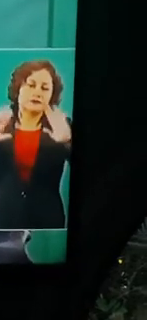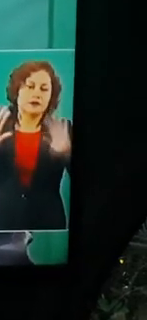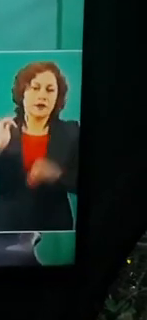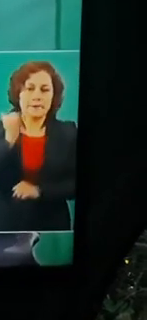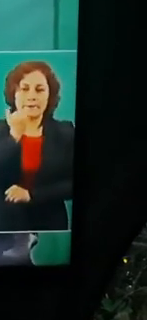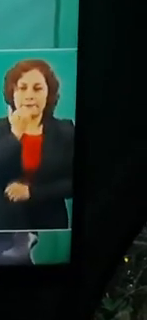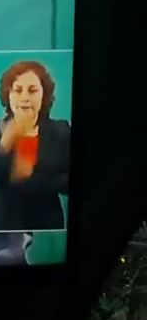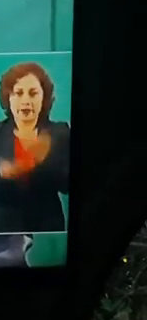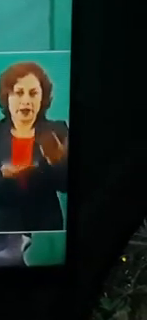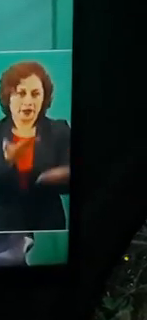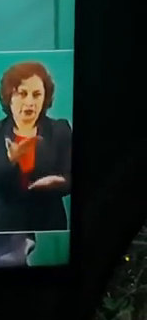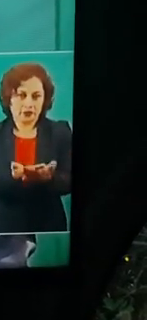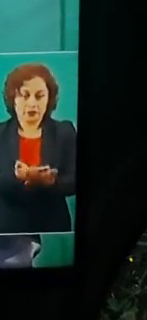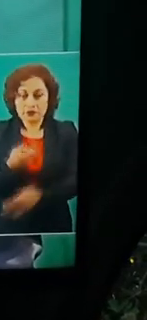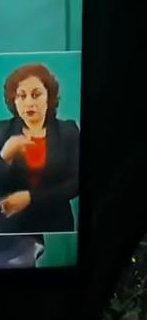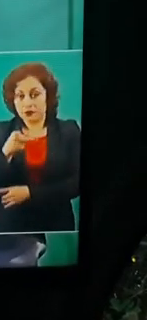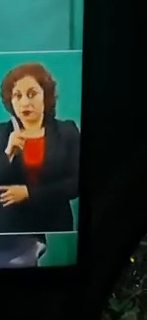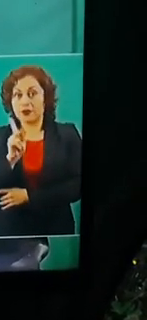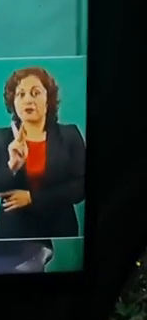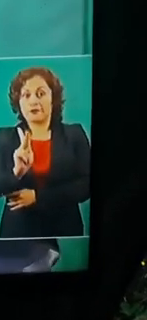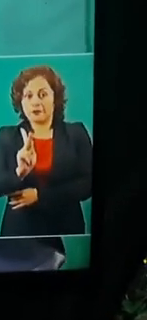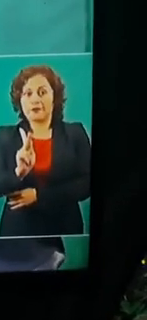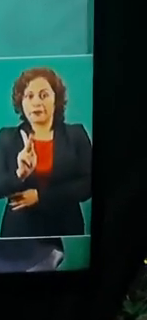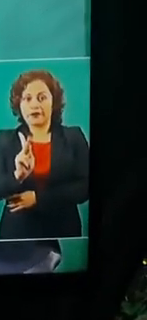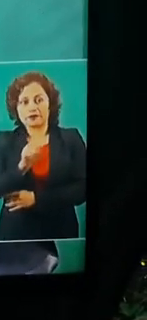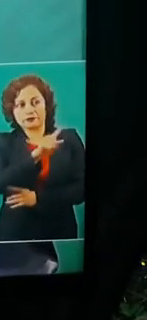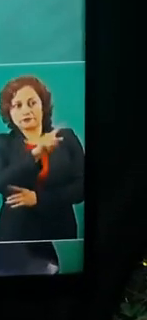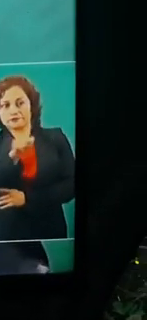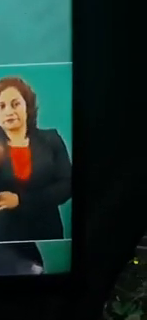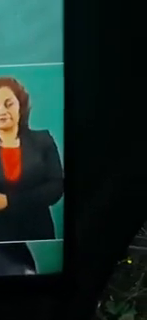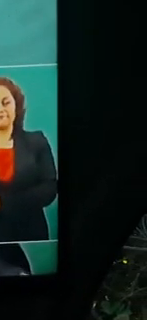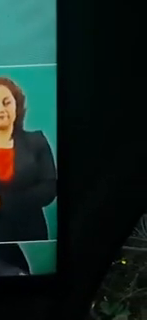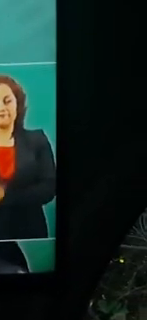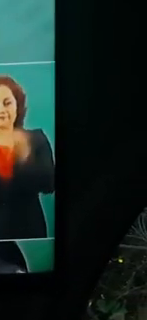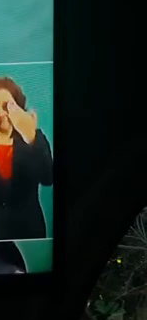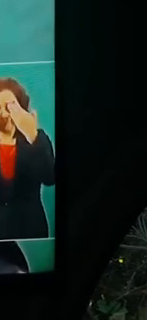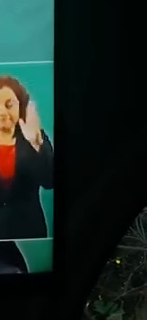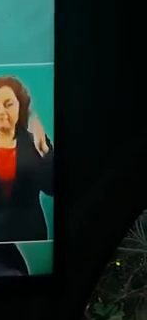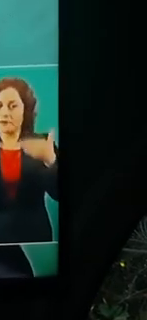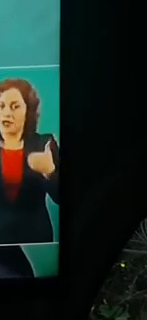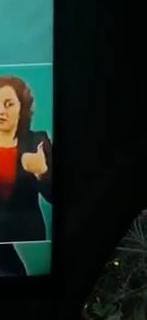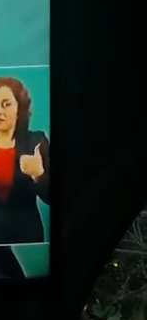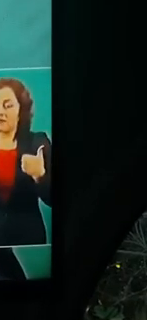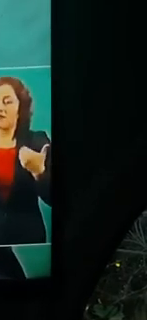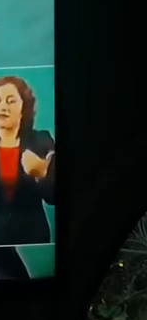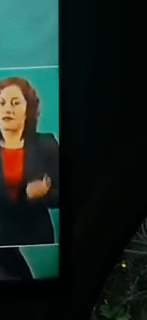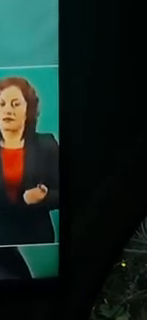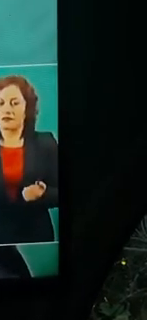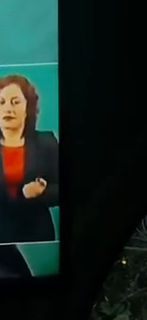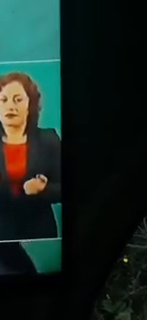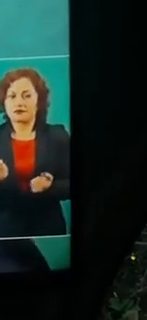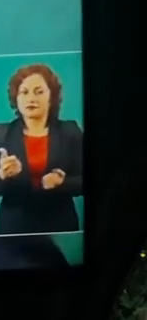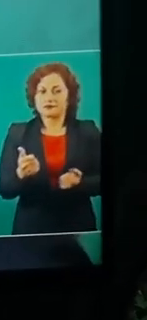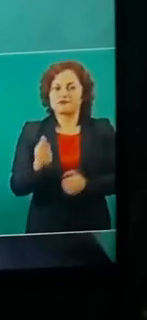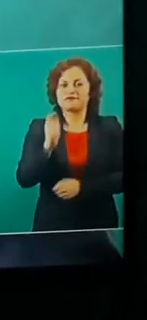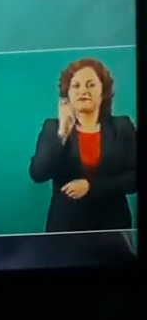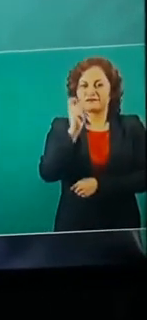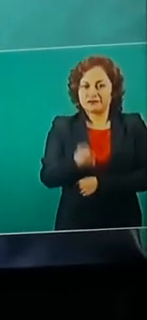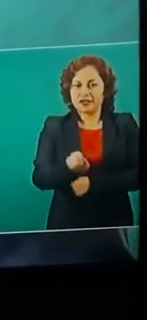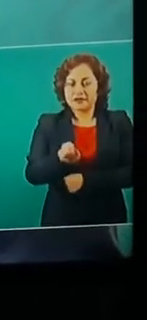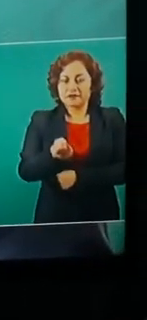Ojalá y comprendan que por encima de los intereses personales de grupo